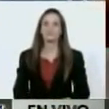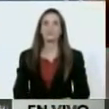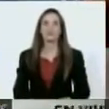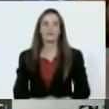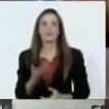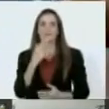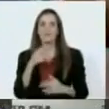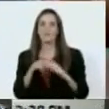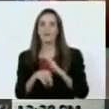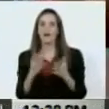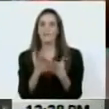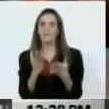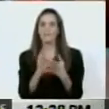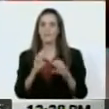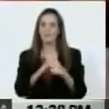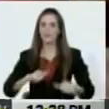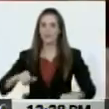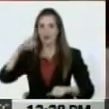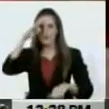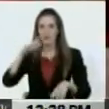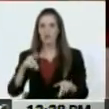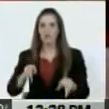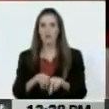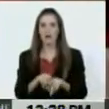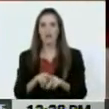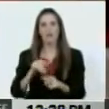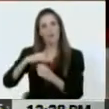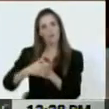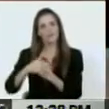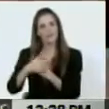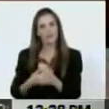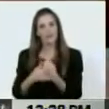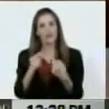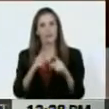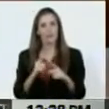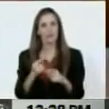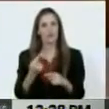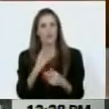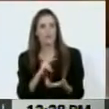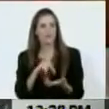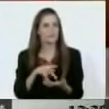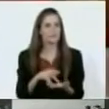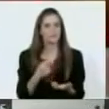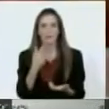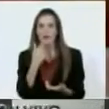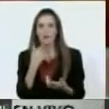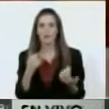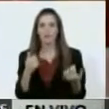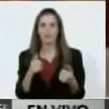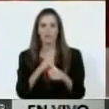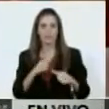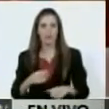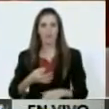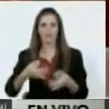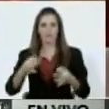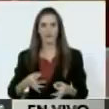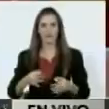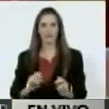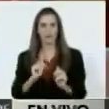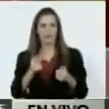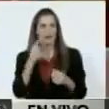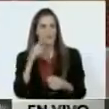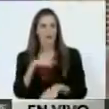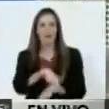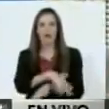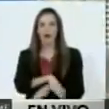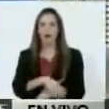lo metían en la academia militar y eran como decir los consentidos, pero uno salía entonces de cadete a oficial y comenzaba a ver la realidad